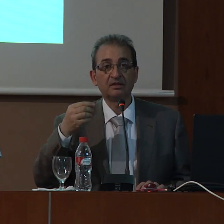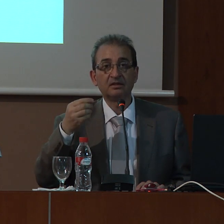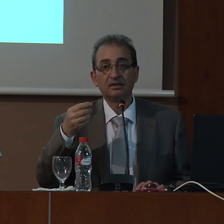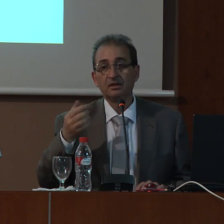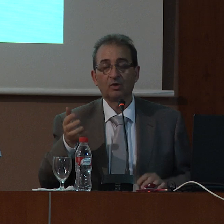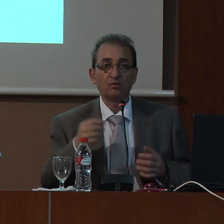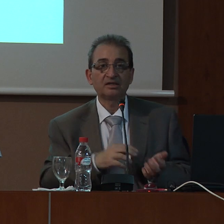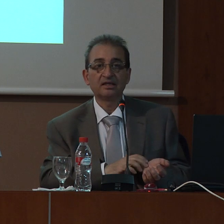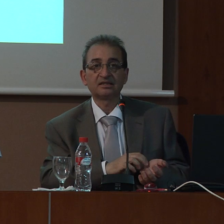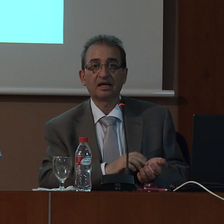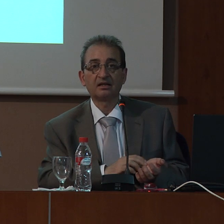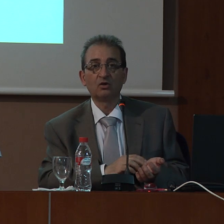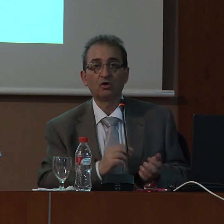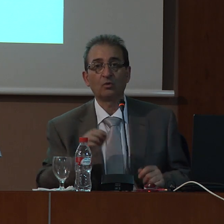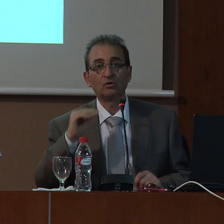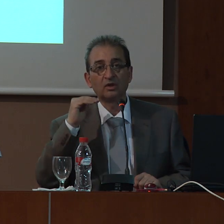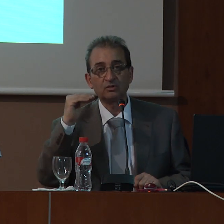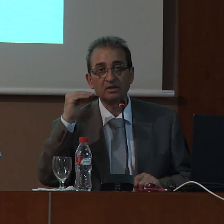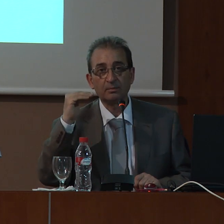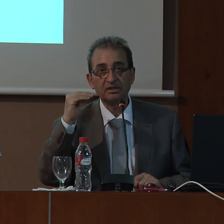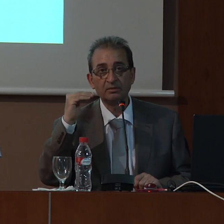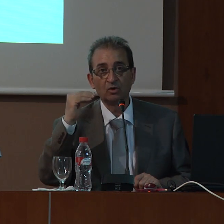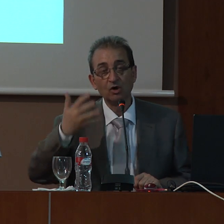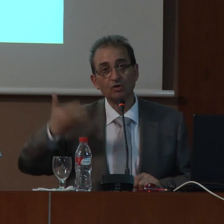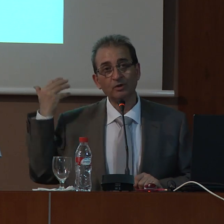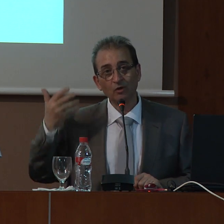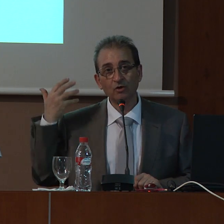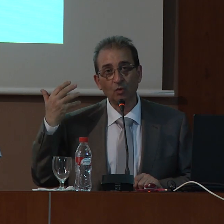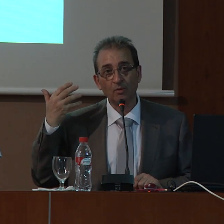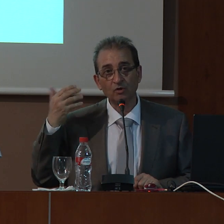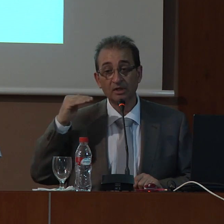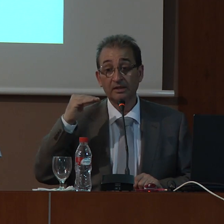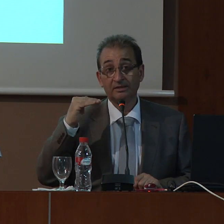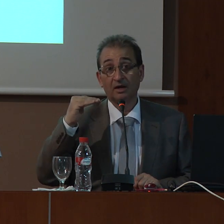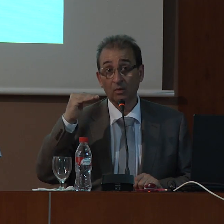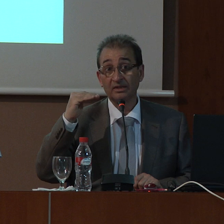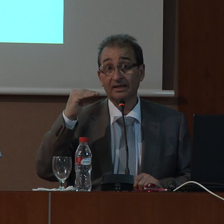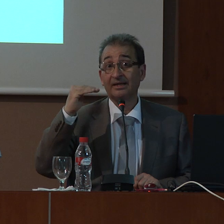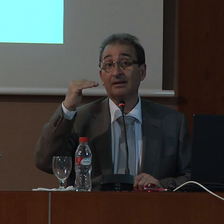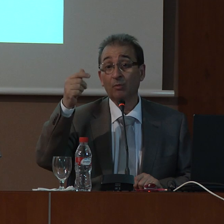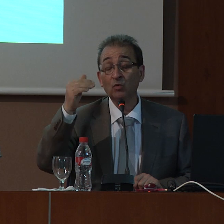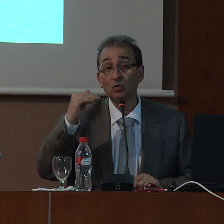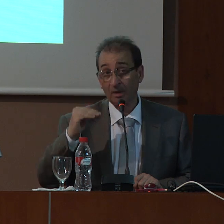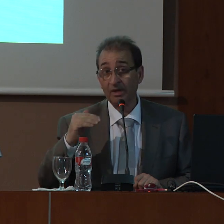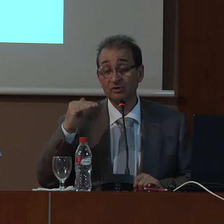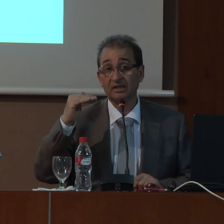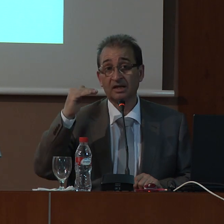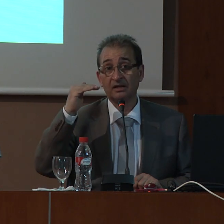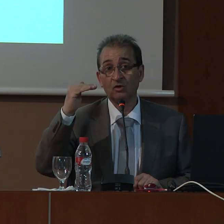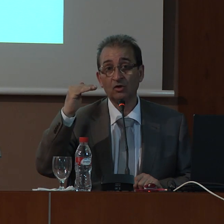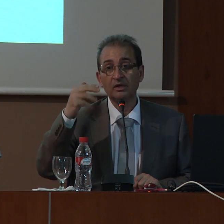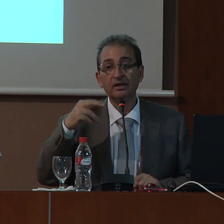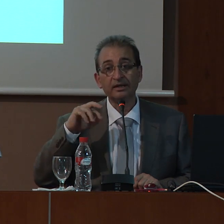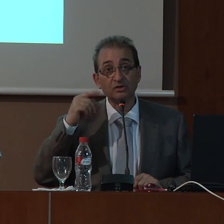El paciente, por hay una serie de escalas de dolor, cuando tú le das un antidepresivo, sobre todo de los nuevos, te das cuenta de que puntúa menos en la